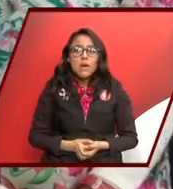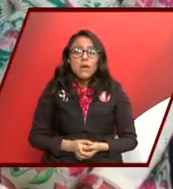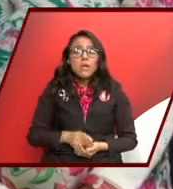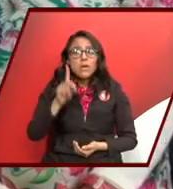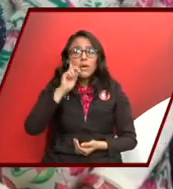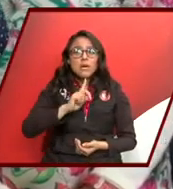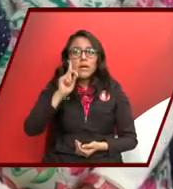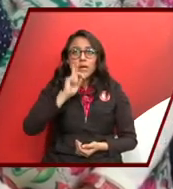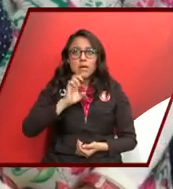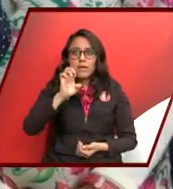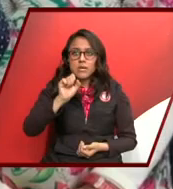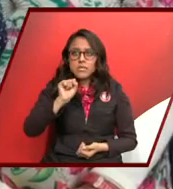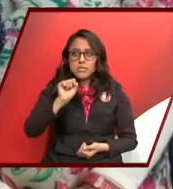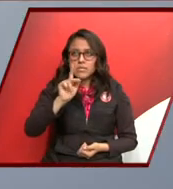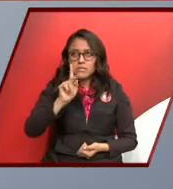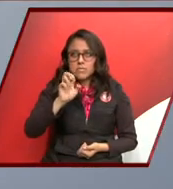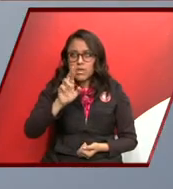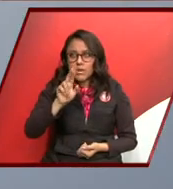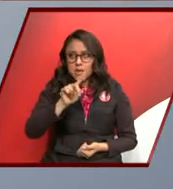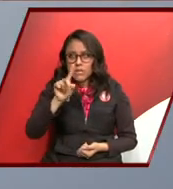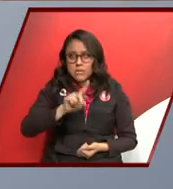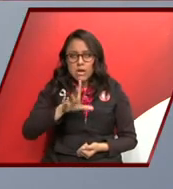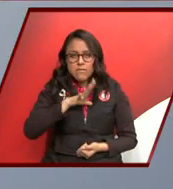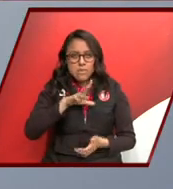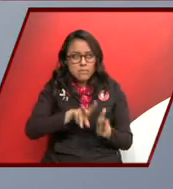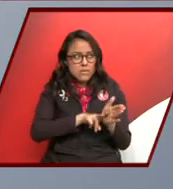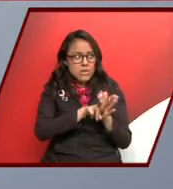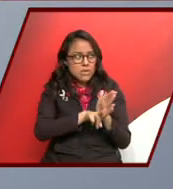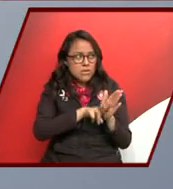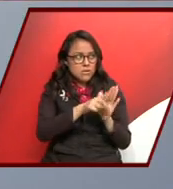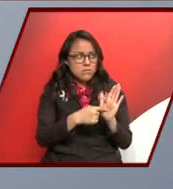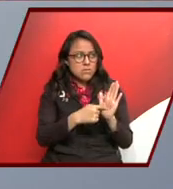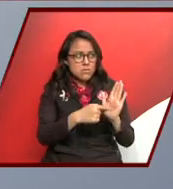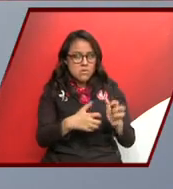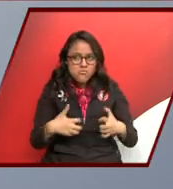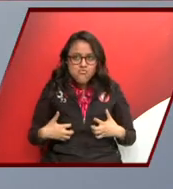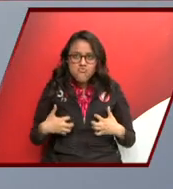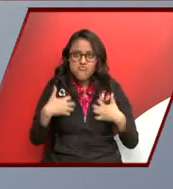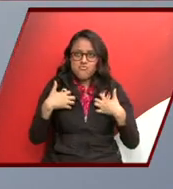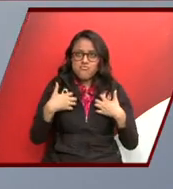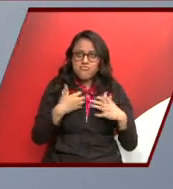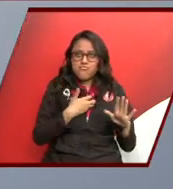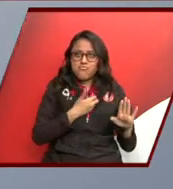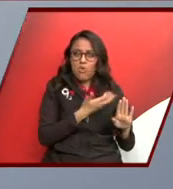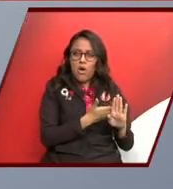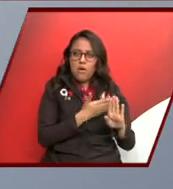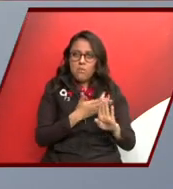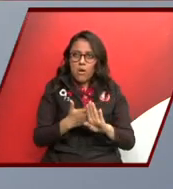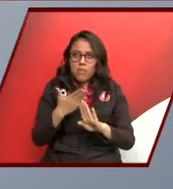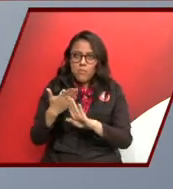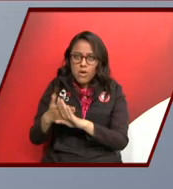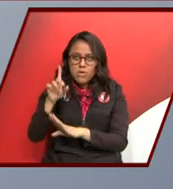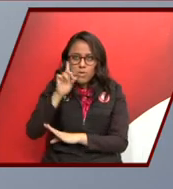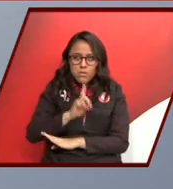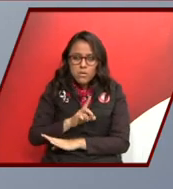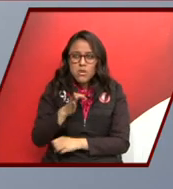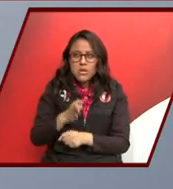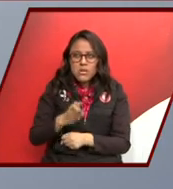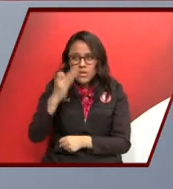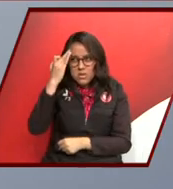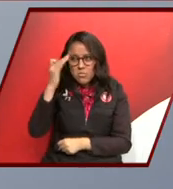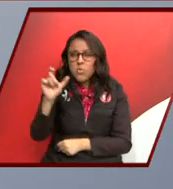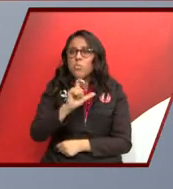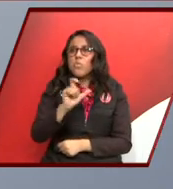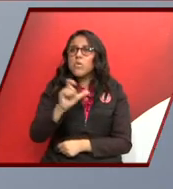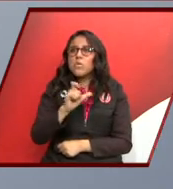Jorge, que incluso hay videos, tomaron muchos videos porque hubo agresiones muy severas en contra de mujeres, porque es la hora en la que